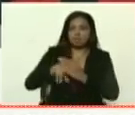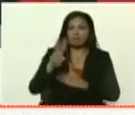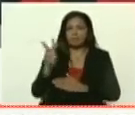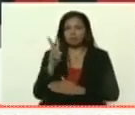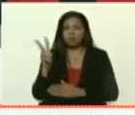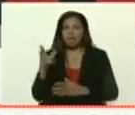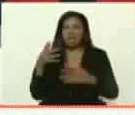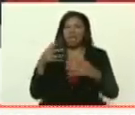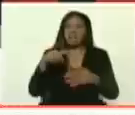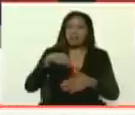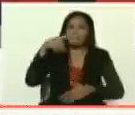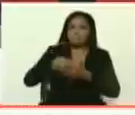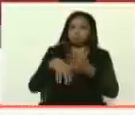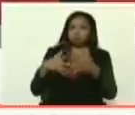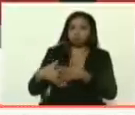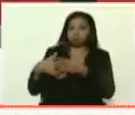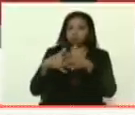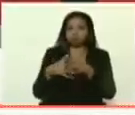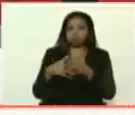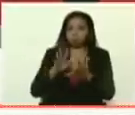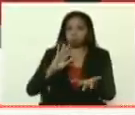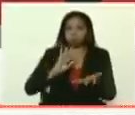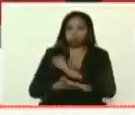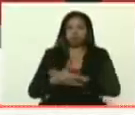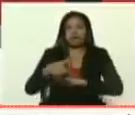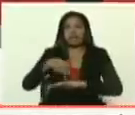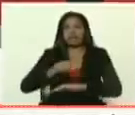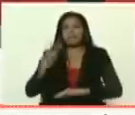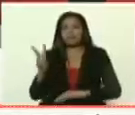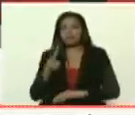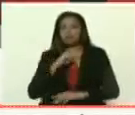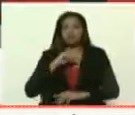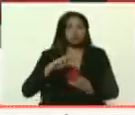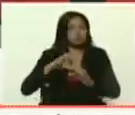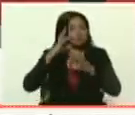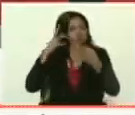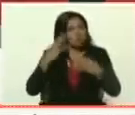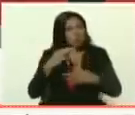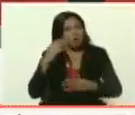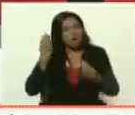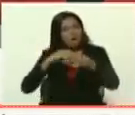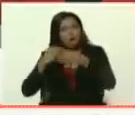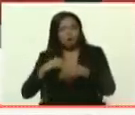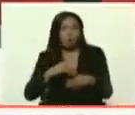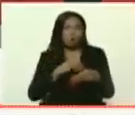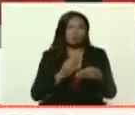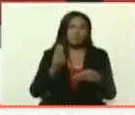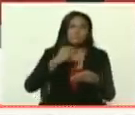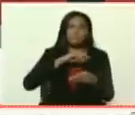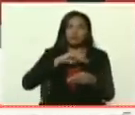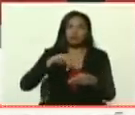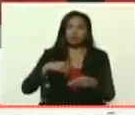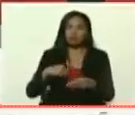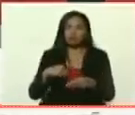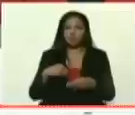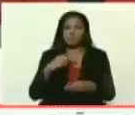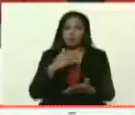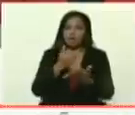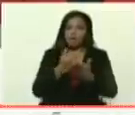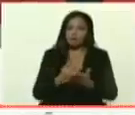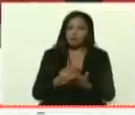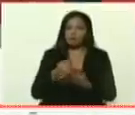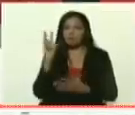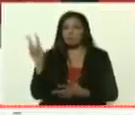gringo para dañar esa mesa, estoy seguro que van a ir saliendo acuerdos parciales para beneficio